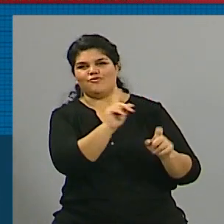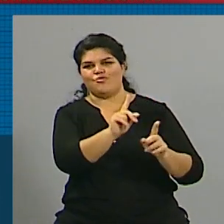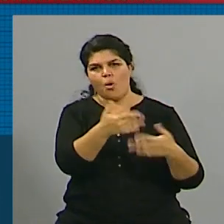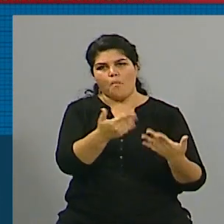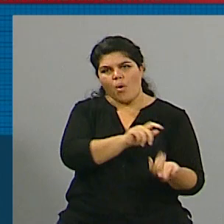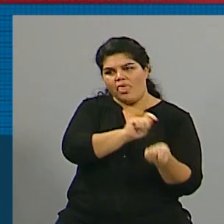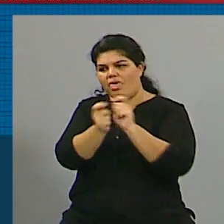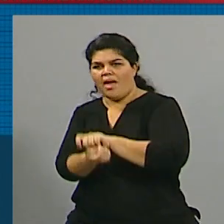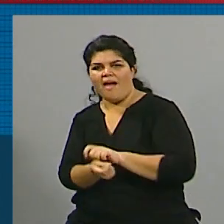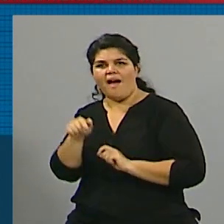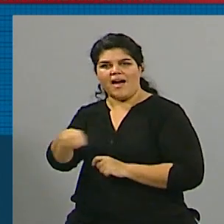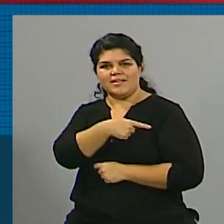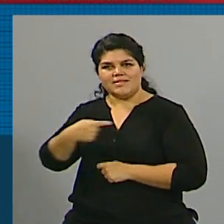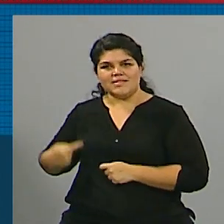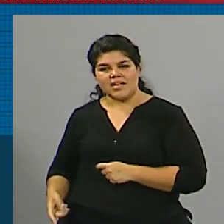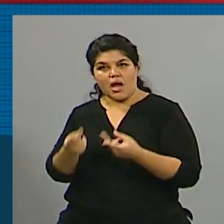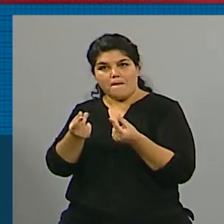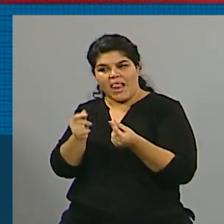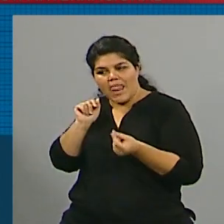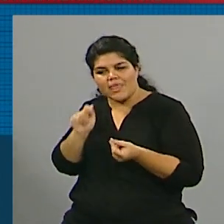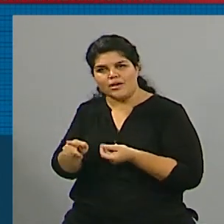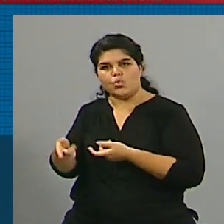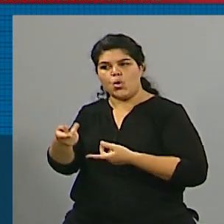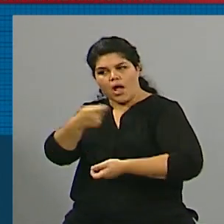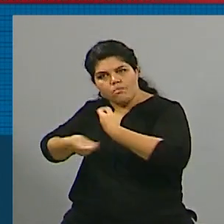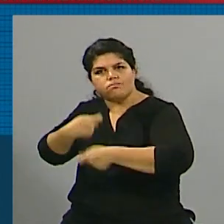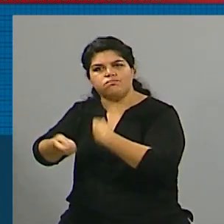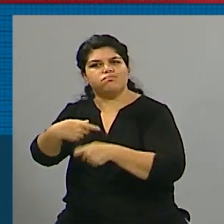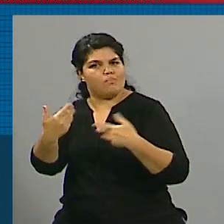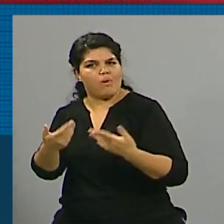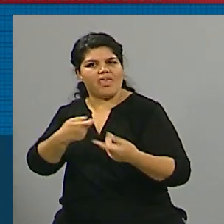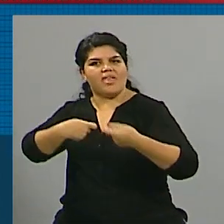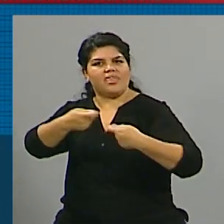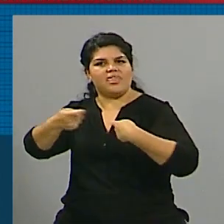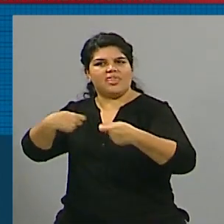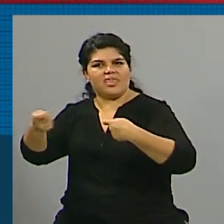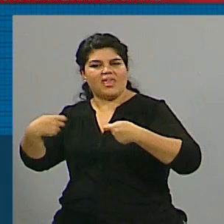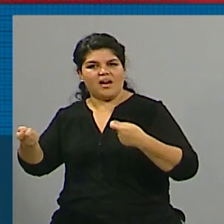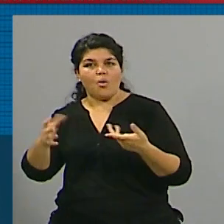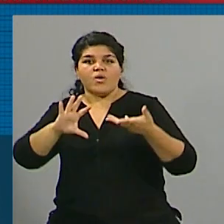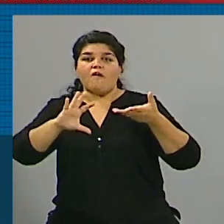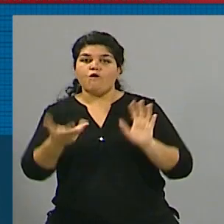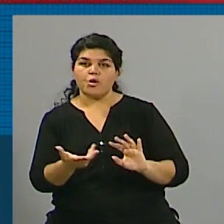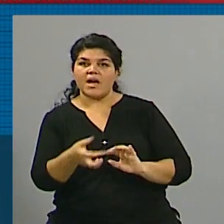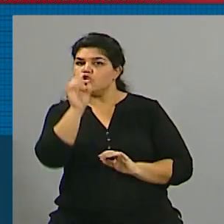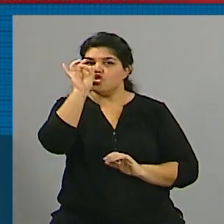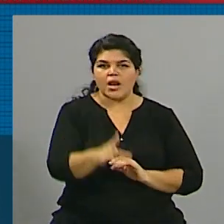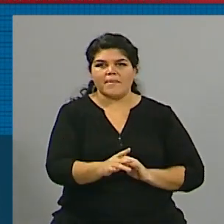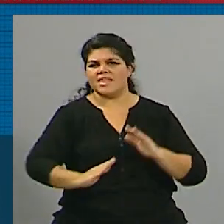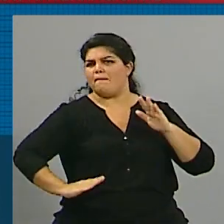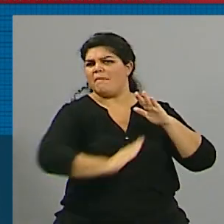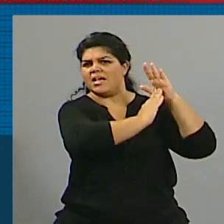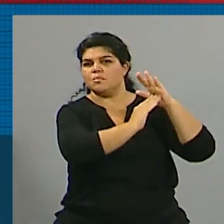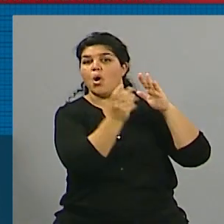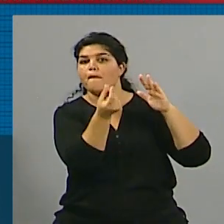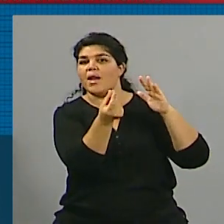de acción directa a la hora de generar comercio, principalmente con China, y a preverlo como una alternativa para lo que representa